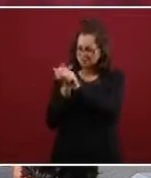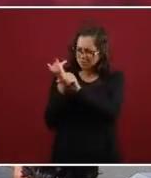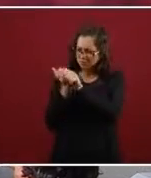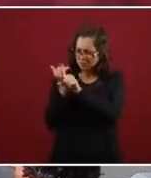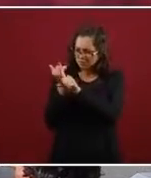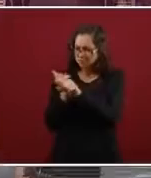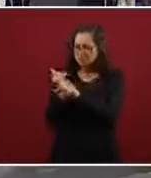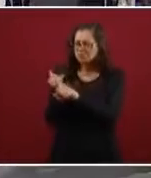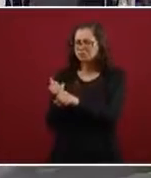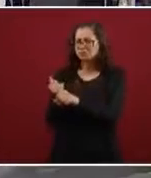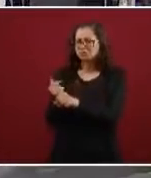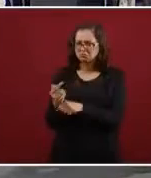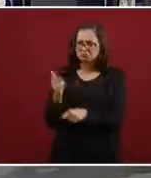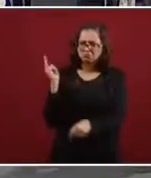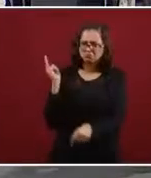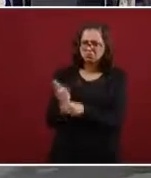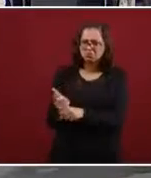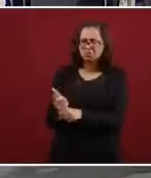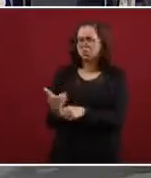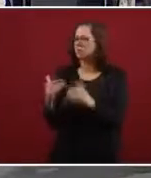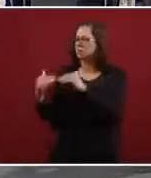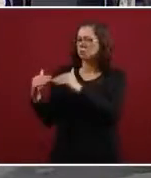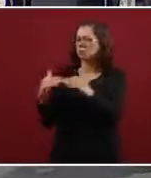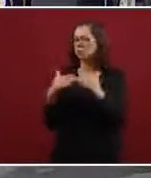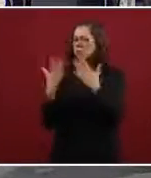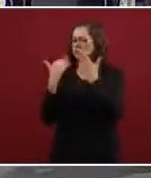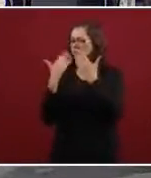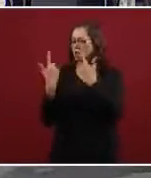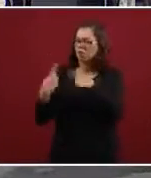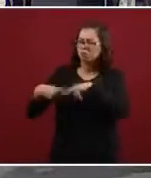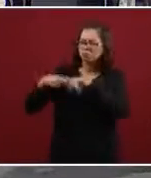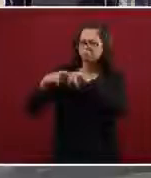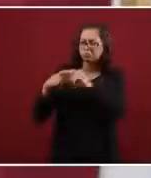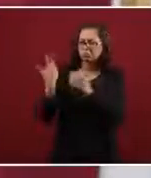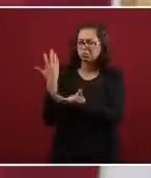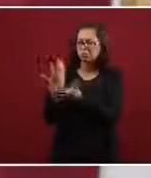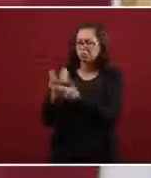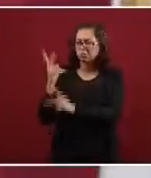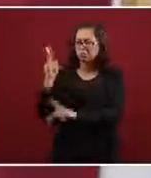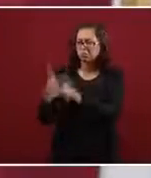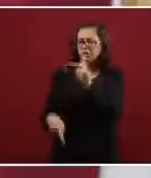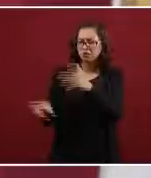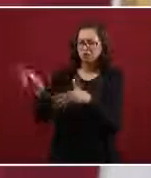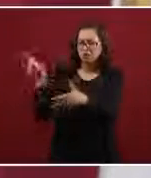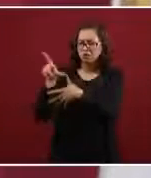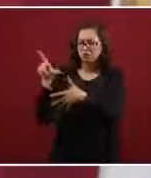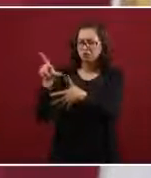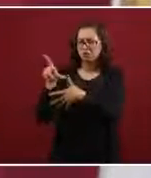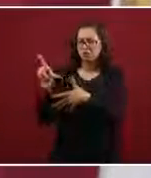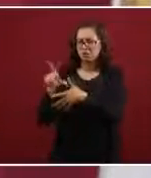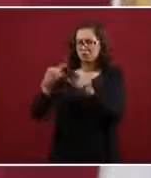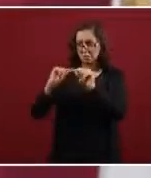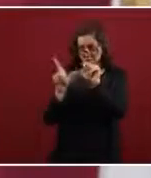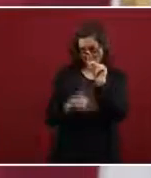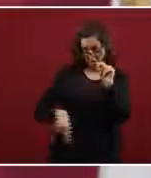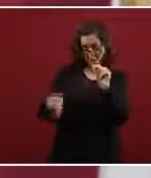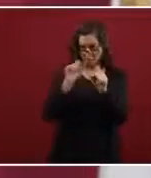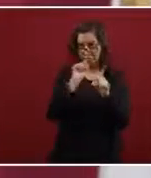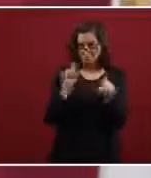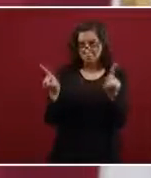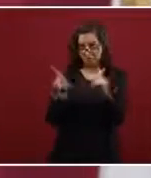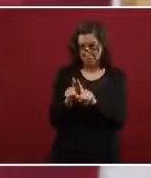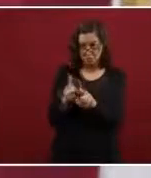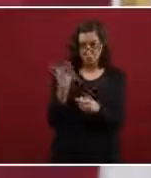esa conclusión, que estaba en recesión la democracia en América Latina y que si en México